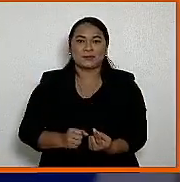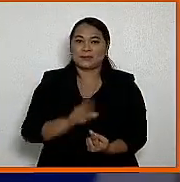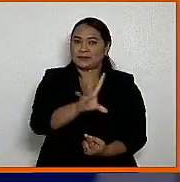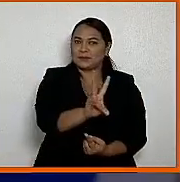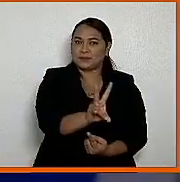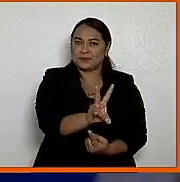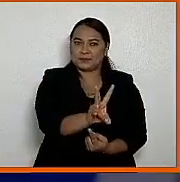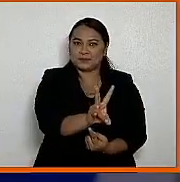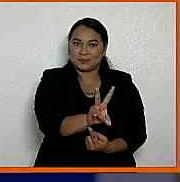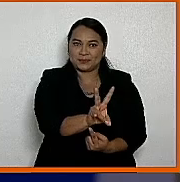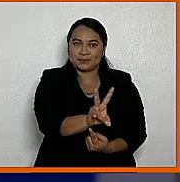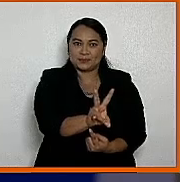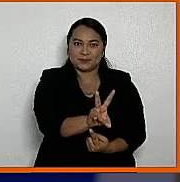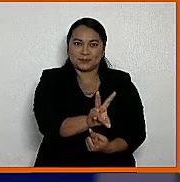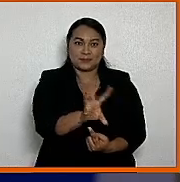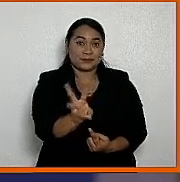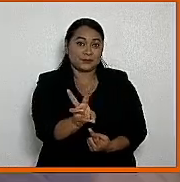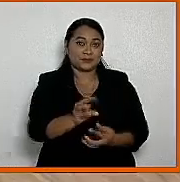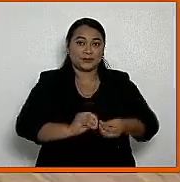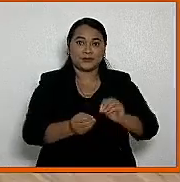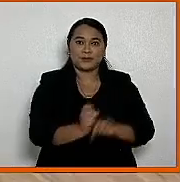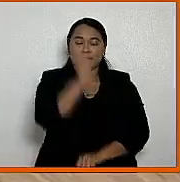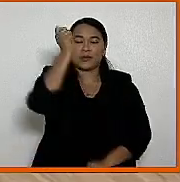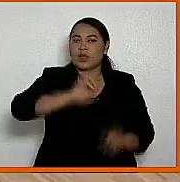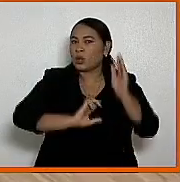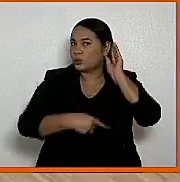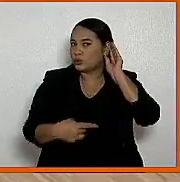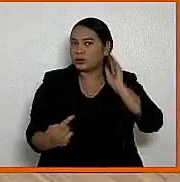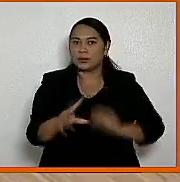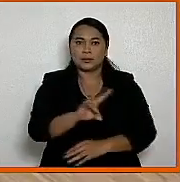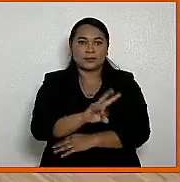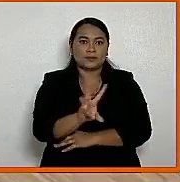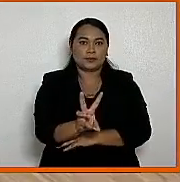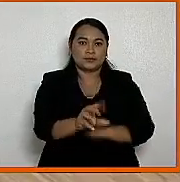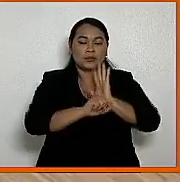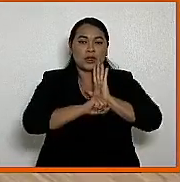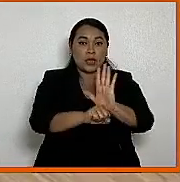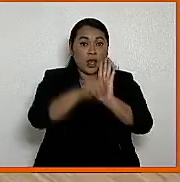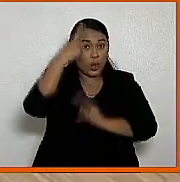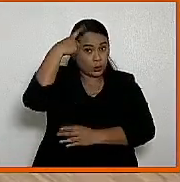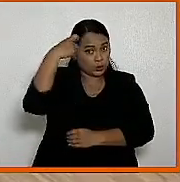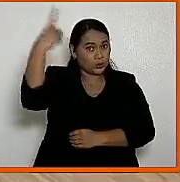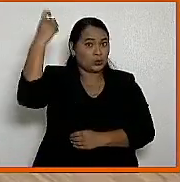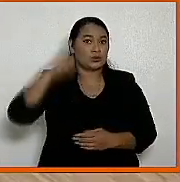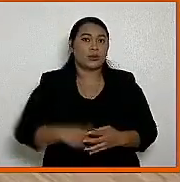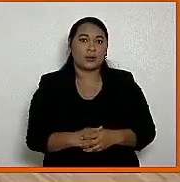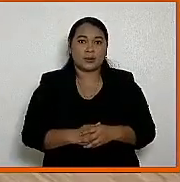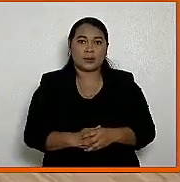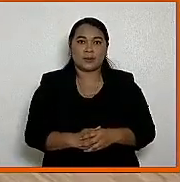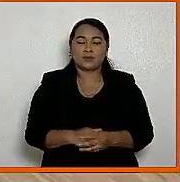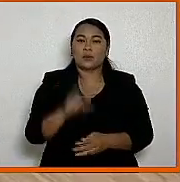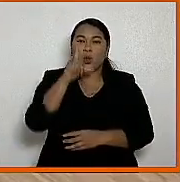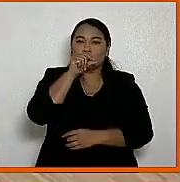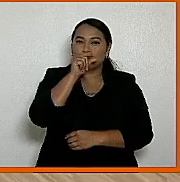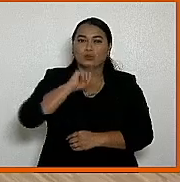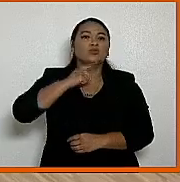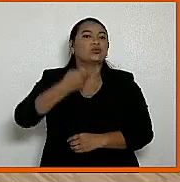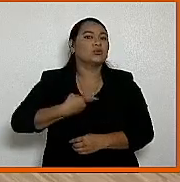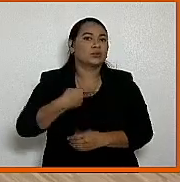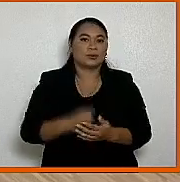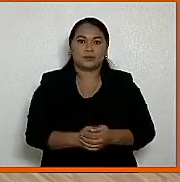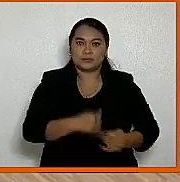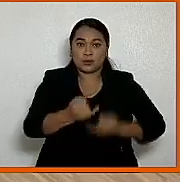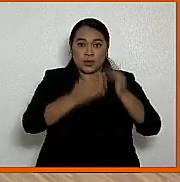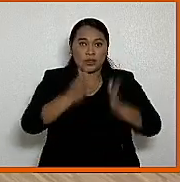dígito. 6, número favorecido para diario es el 76 con su símbolo de sueños palomas. Pero si estás esperando la